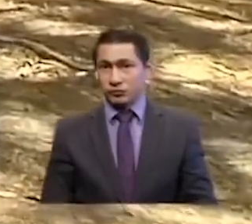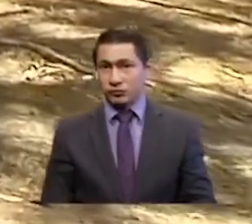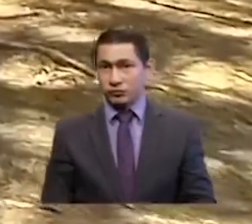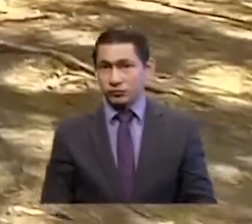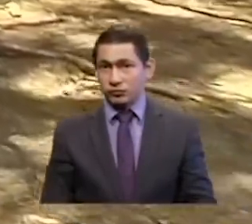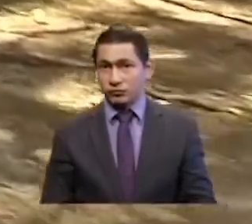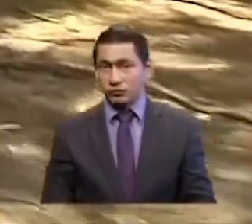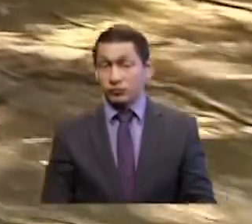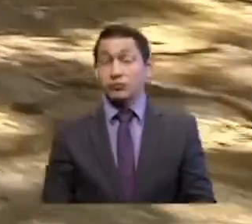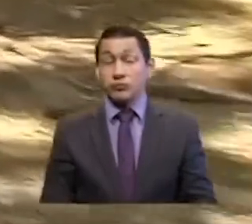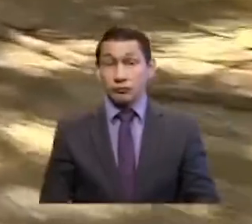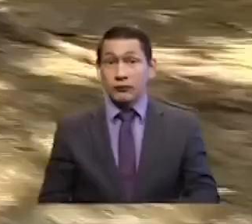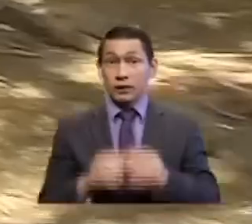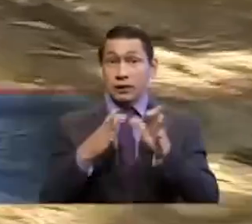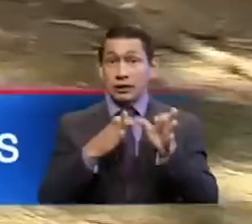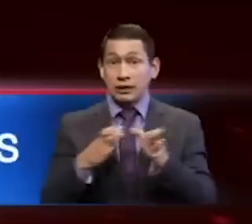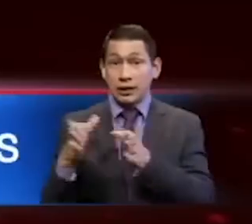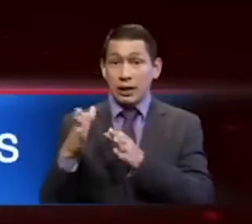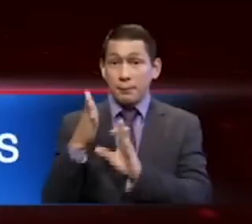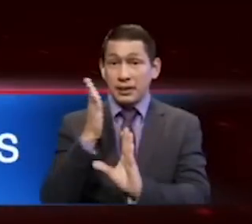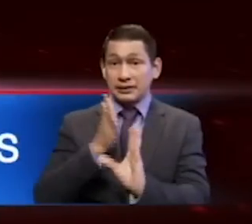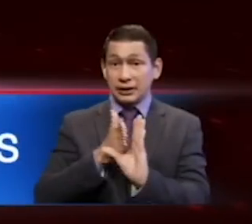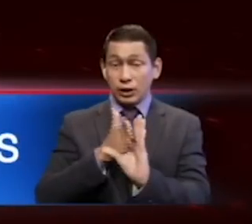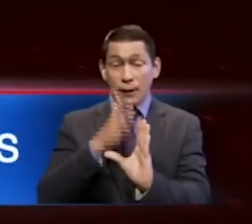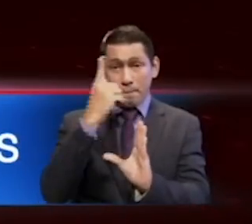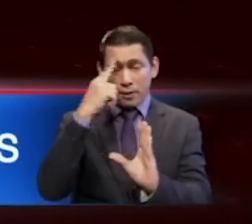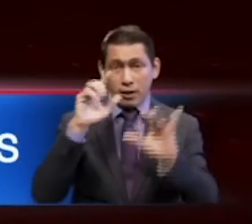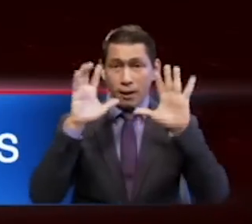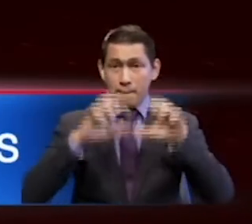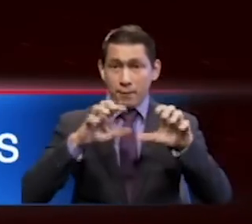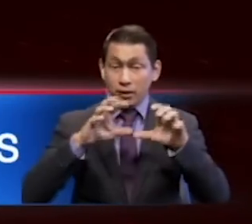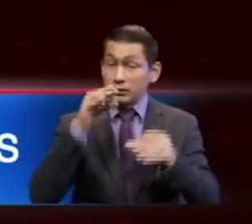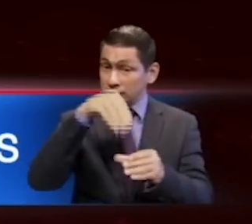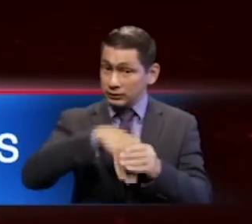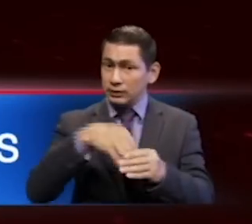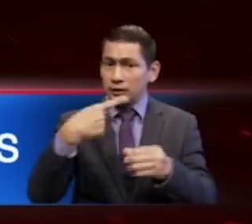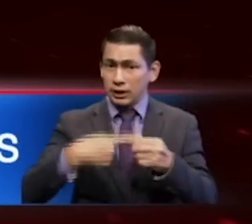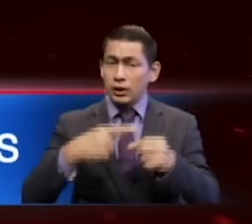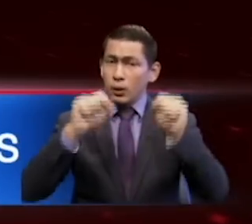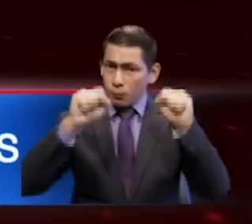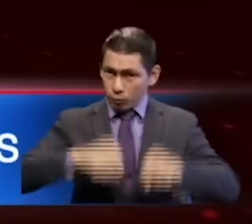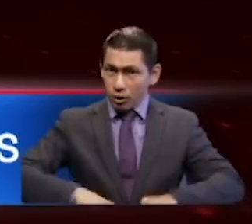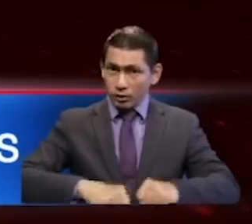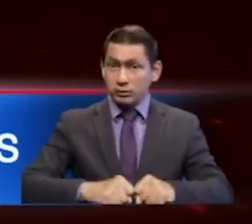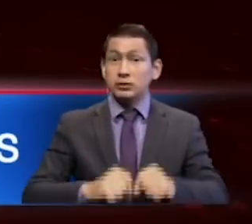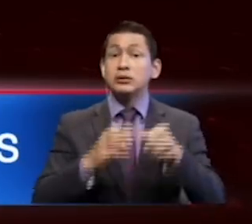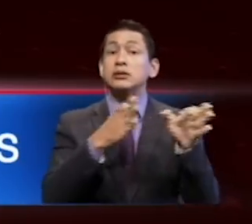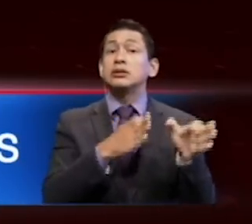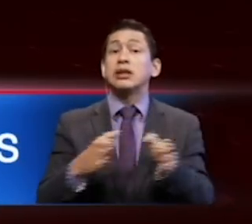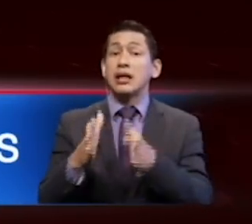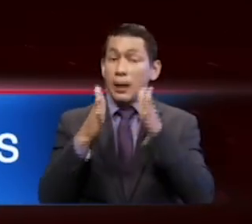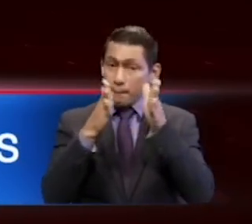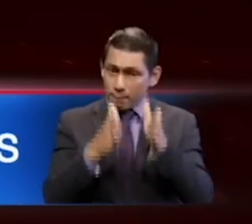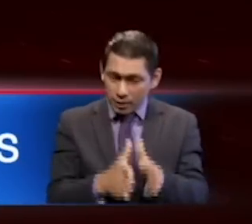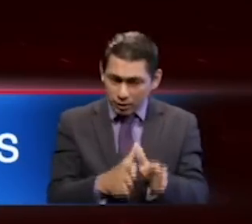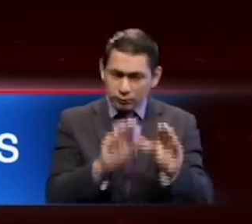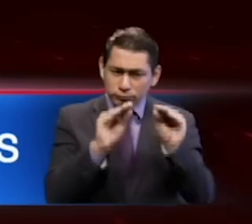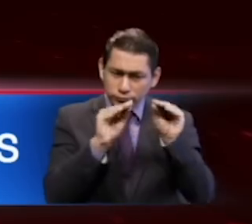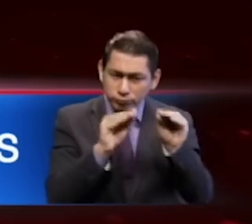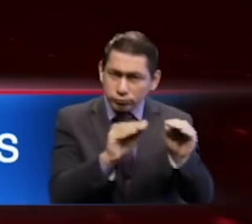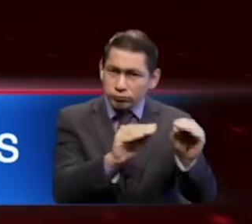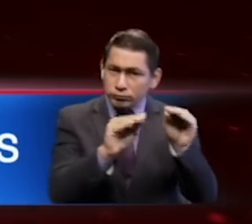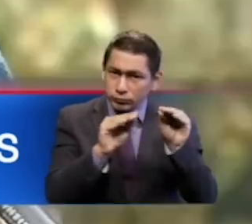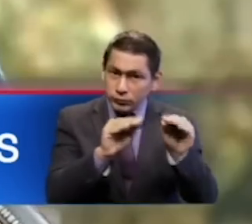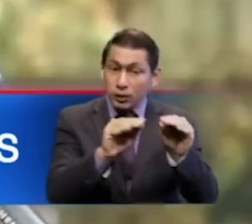Las terapias psicológicas caninas en Quito ahora son posibles. Se hacen mediante estímulos positivos para corregir los problemas